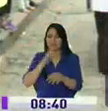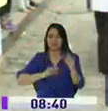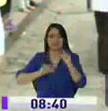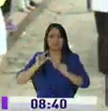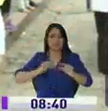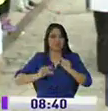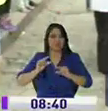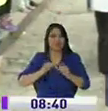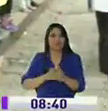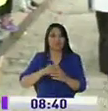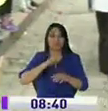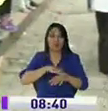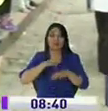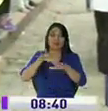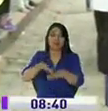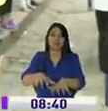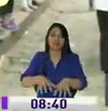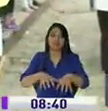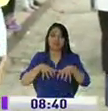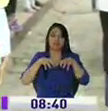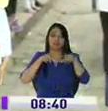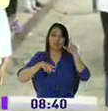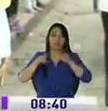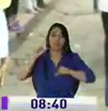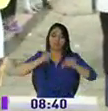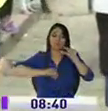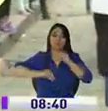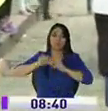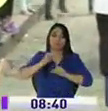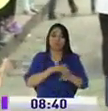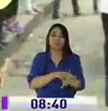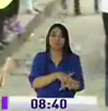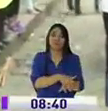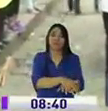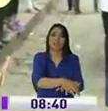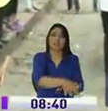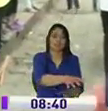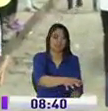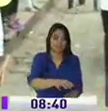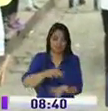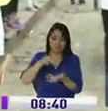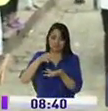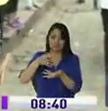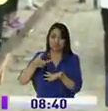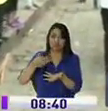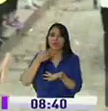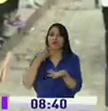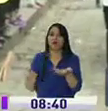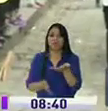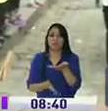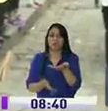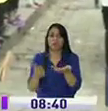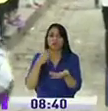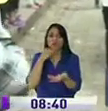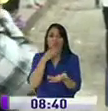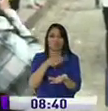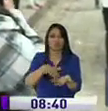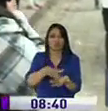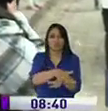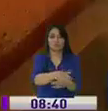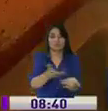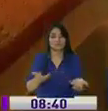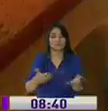la agricultura que traen abonos químicos y eso prácticamente contamina las vertientes porque todo esto escurre a las